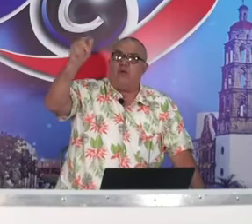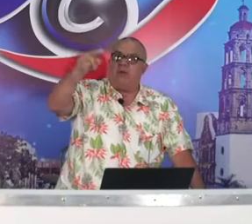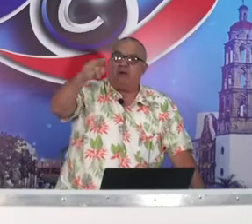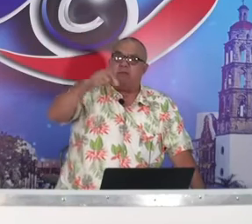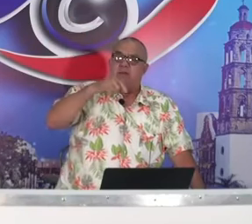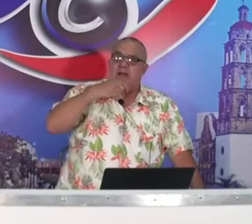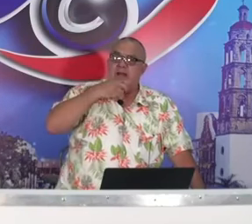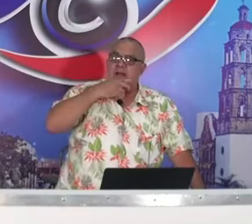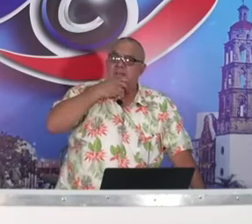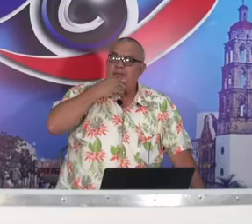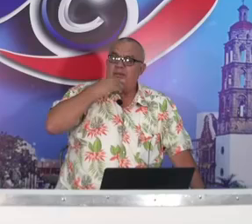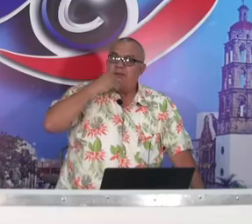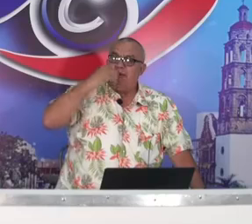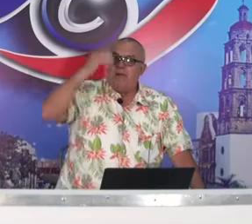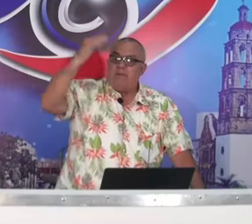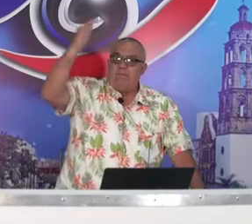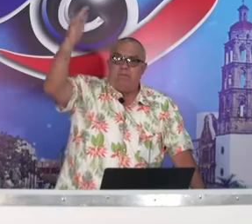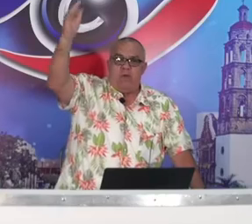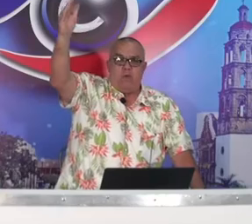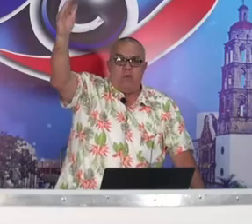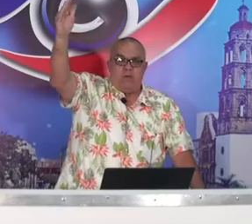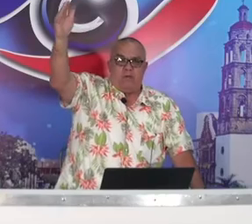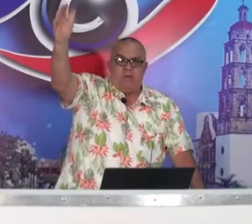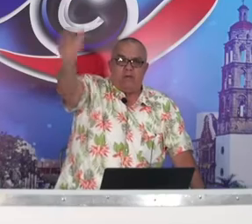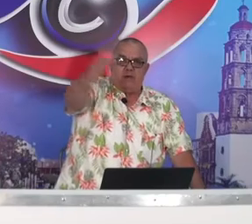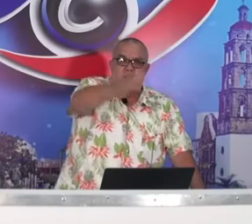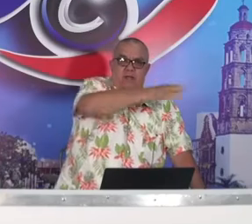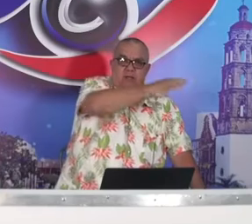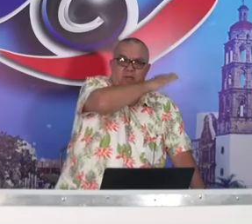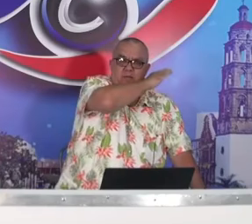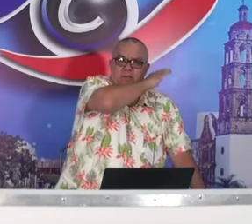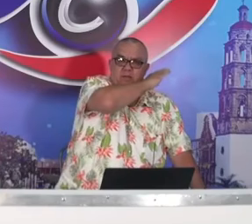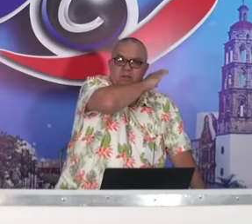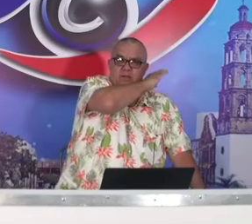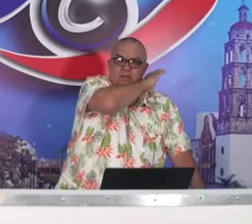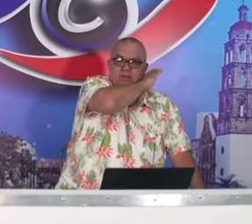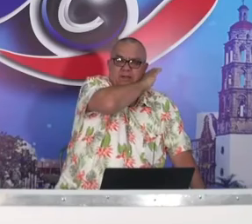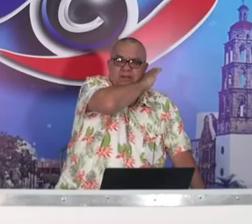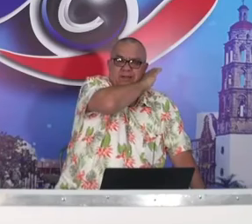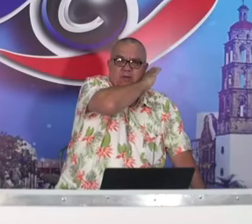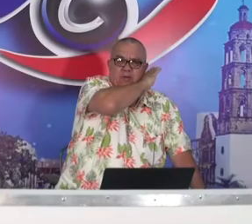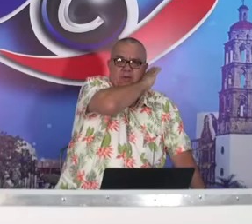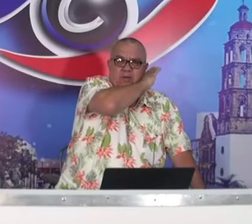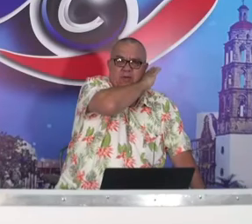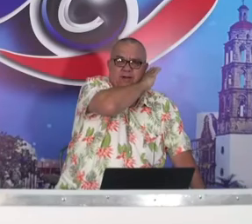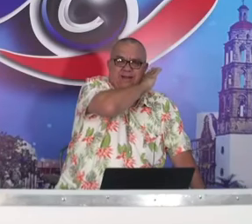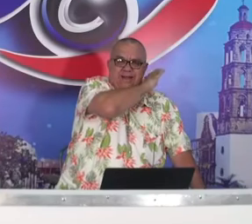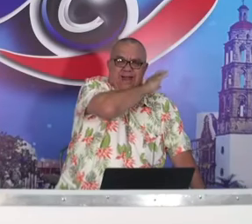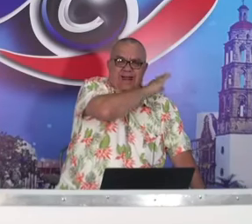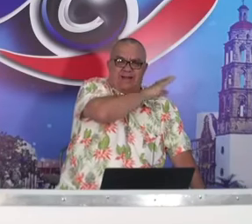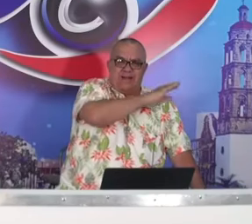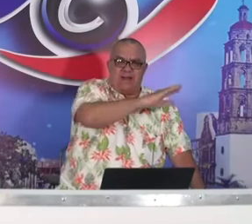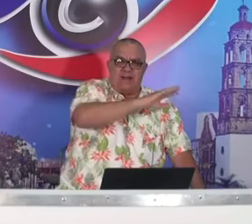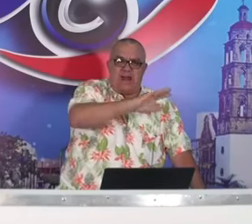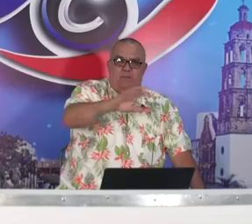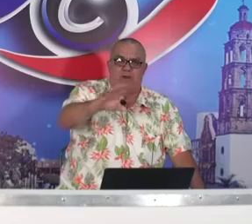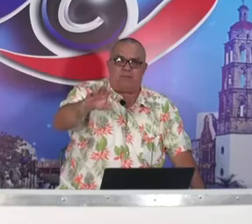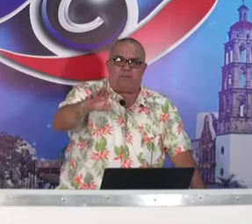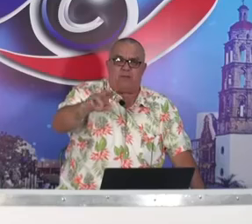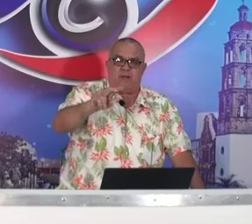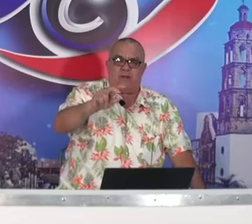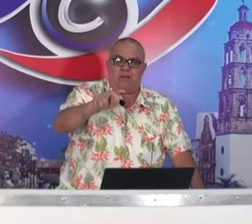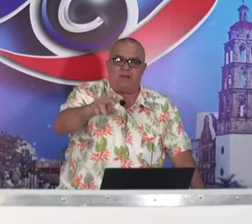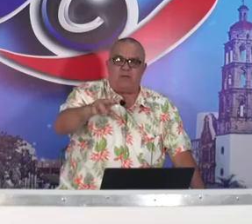fraccionamiento? Lomas del Pedregal, veo que quitaron cantidad de